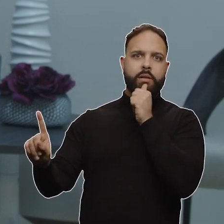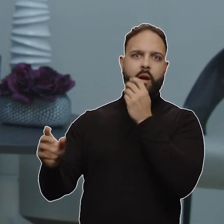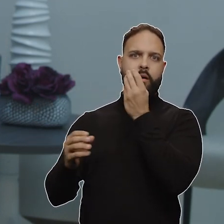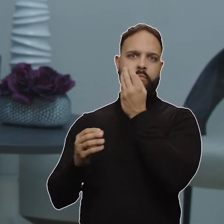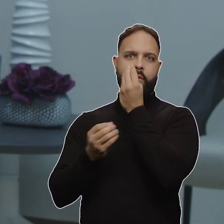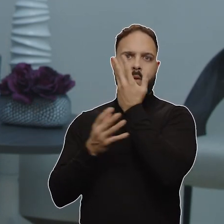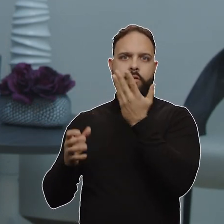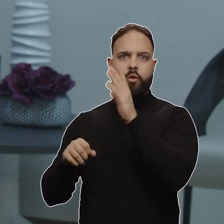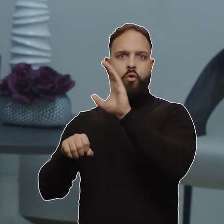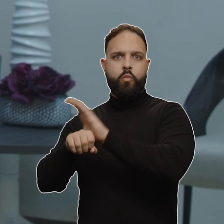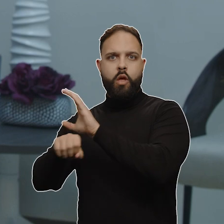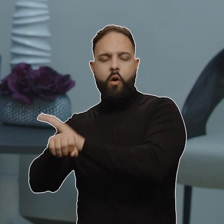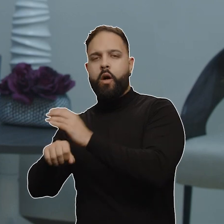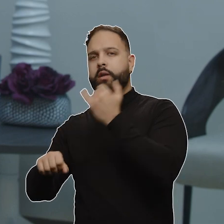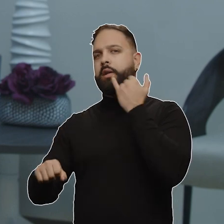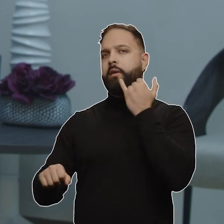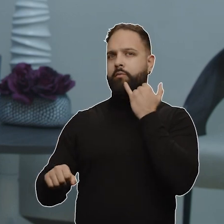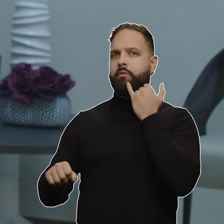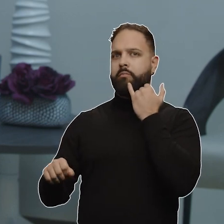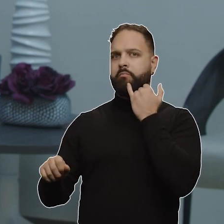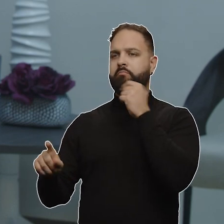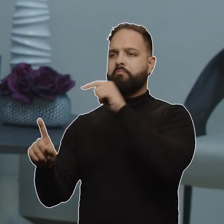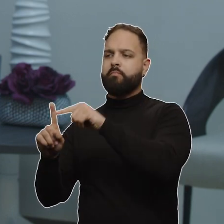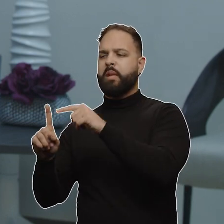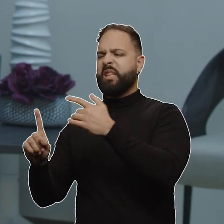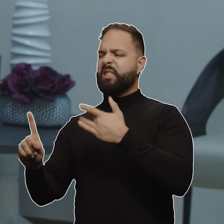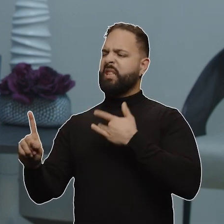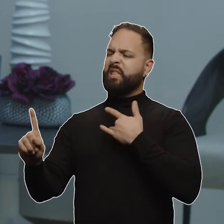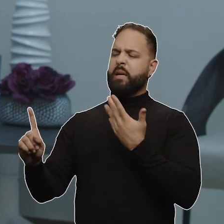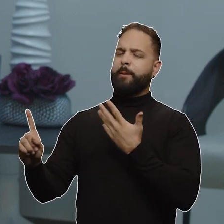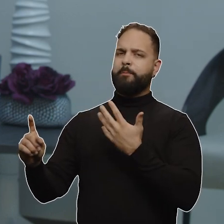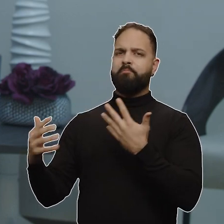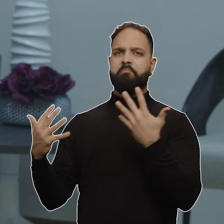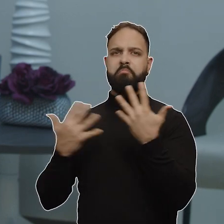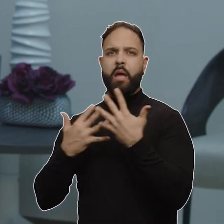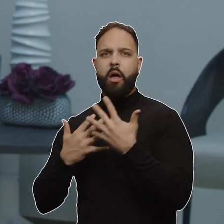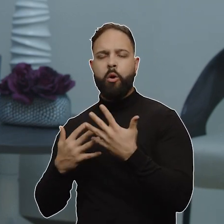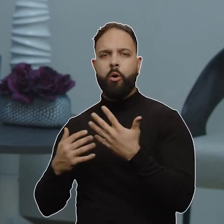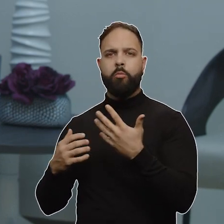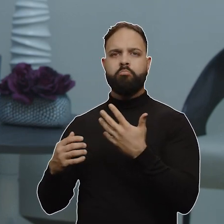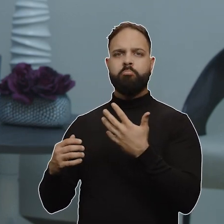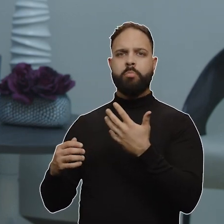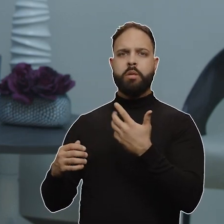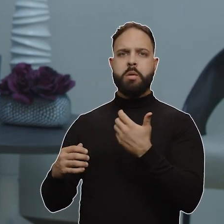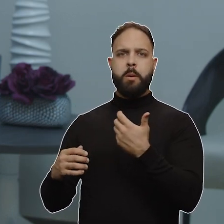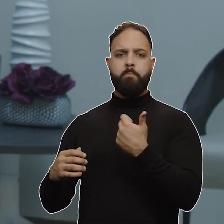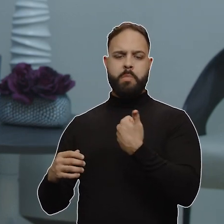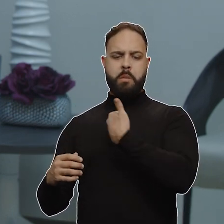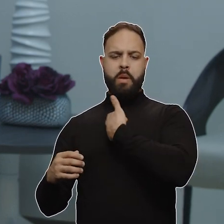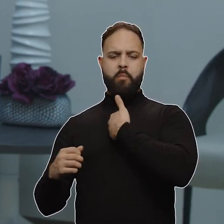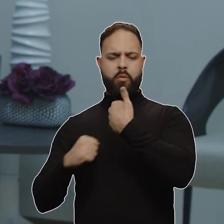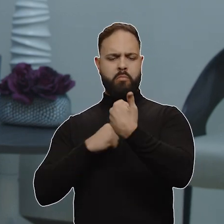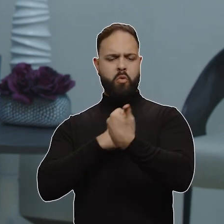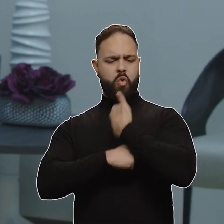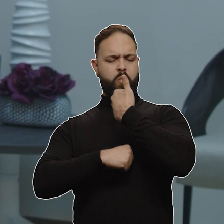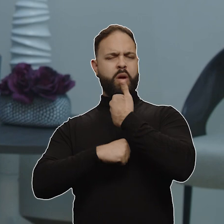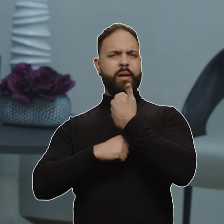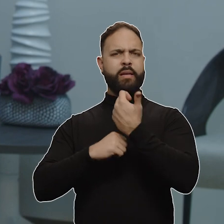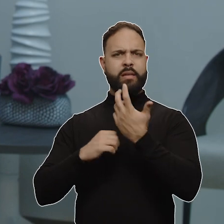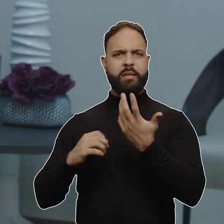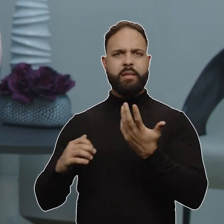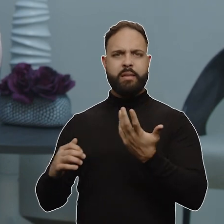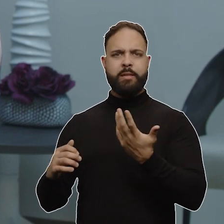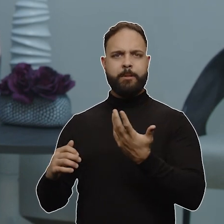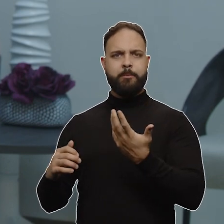computadora, de ese dispositivo, y hay una relación de miedo, de culpa, que aunque sabemos que la culpa nunca es de la víctima,